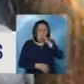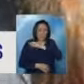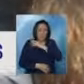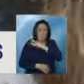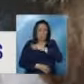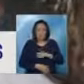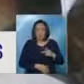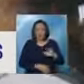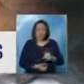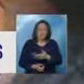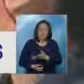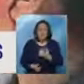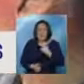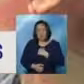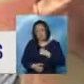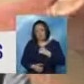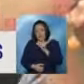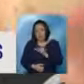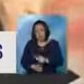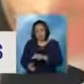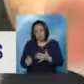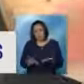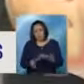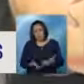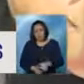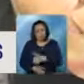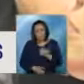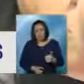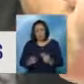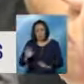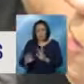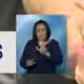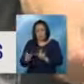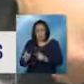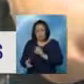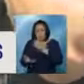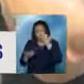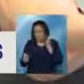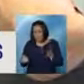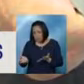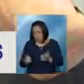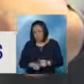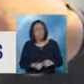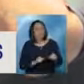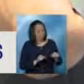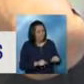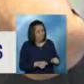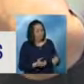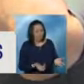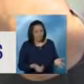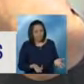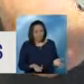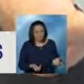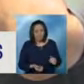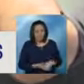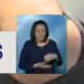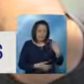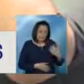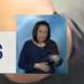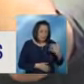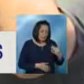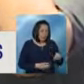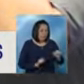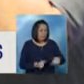Vegaso. General, lamentablemente una persona muerta y habrían otros 13 desaparecidos. Sí, tenemos ya confirmado